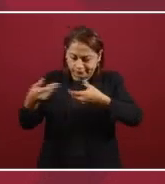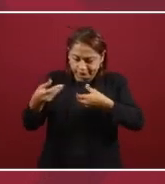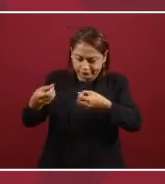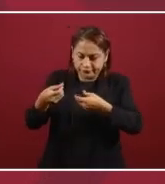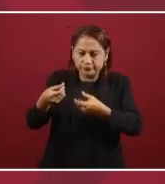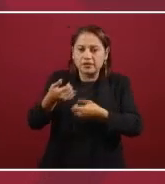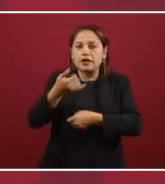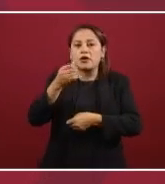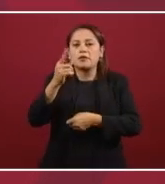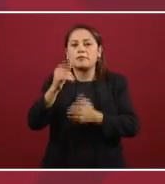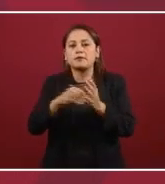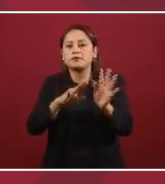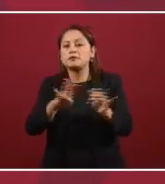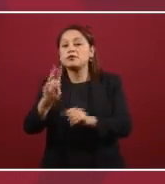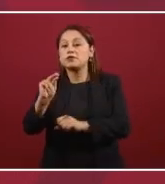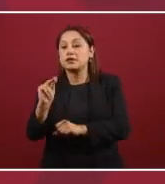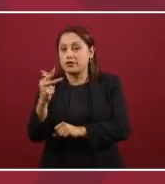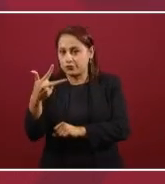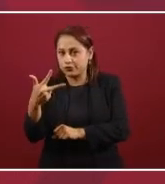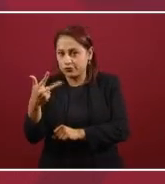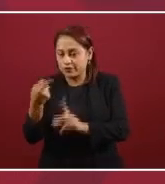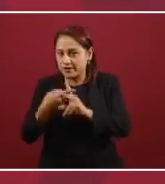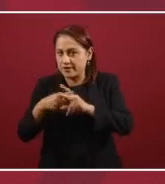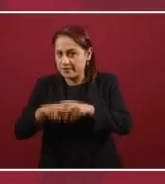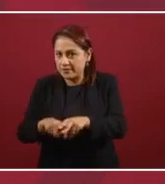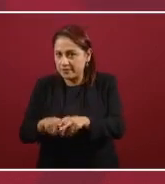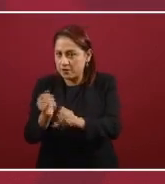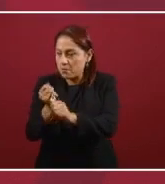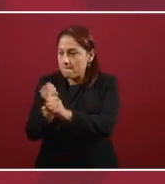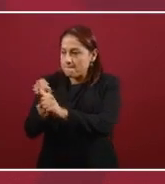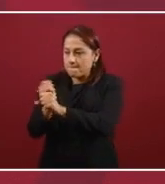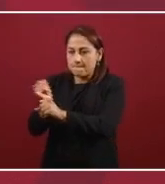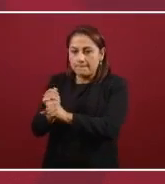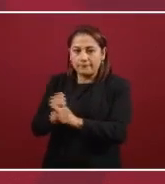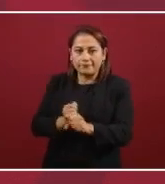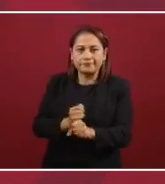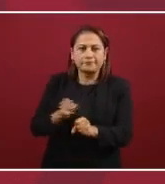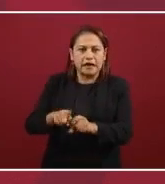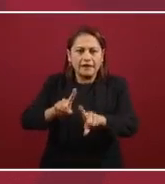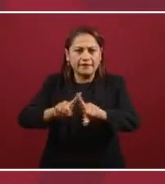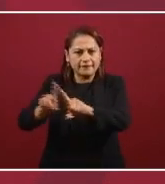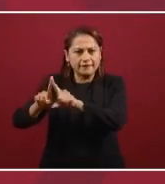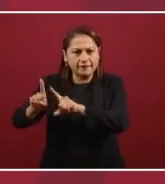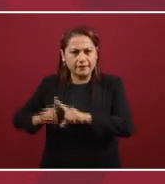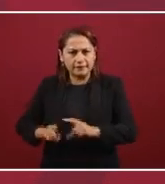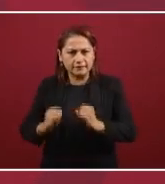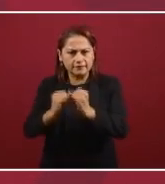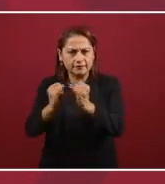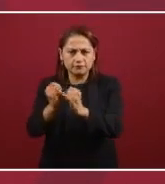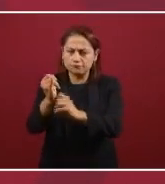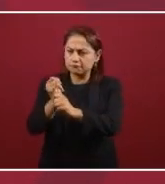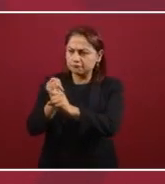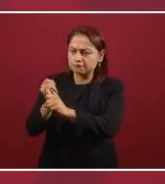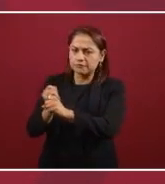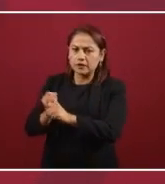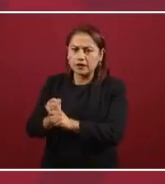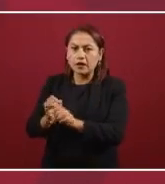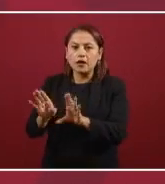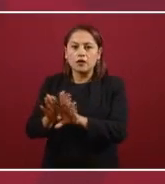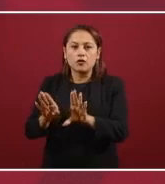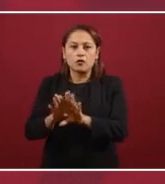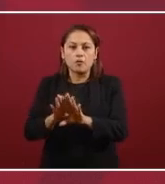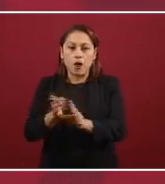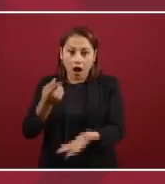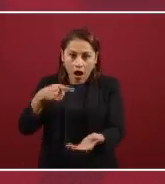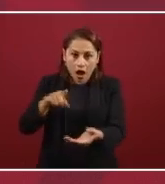1988 concretamente. Es una información múltiple, viene de múltiples fuentes, no solamente de actos médicos,